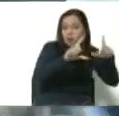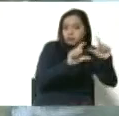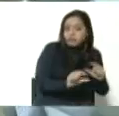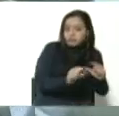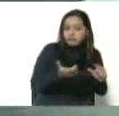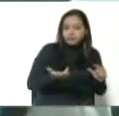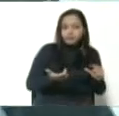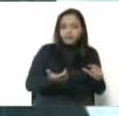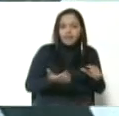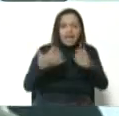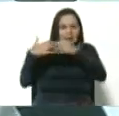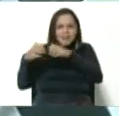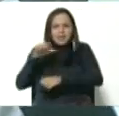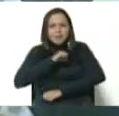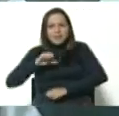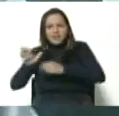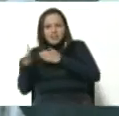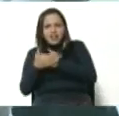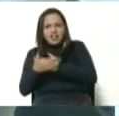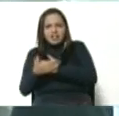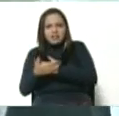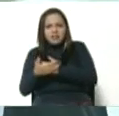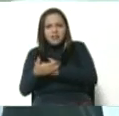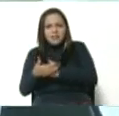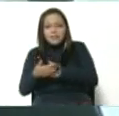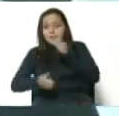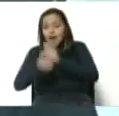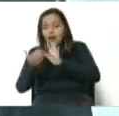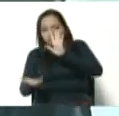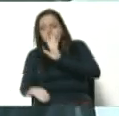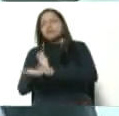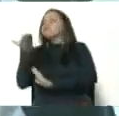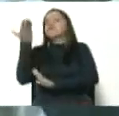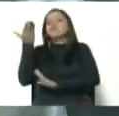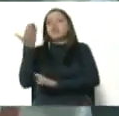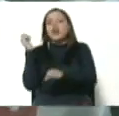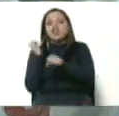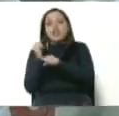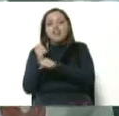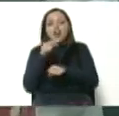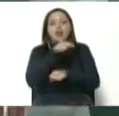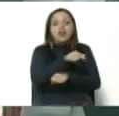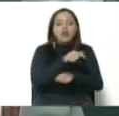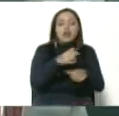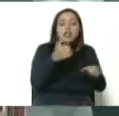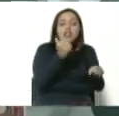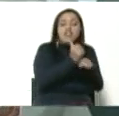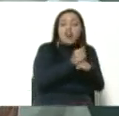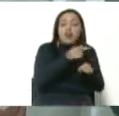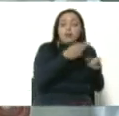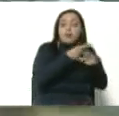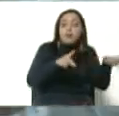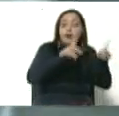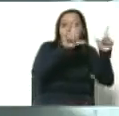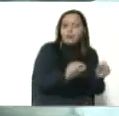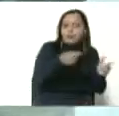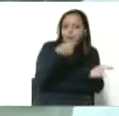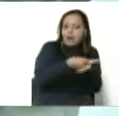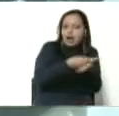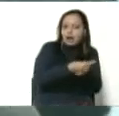salarios de las empresas privadas no son mucho más altos, desde luego, que los salarios de las empresas del sector público,